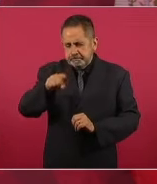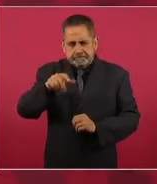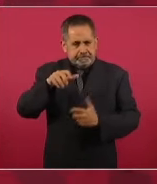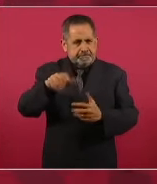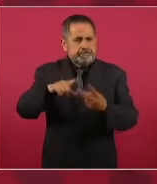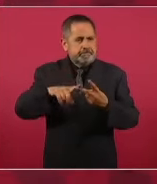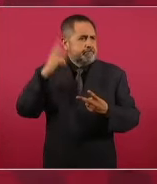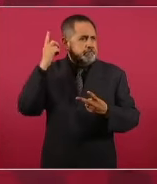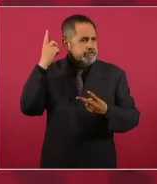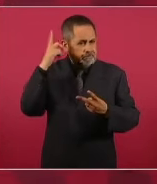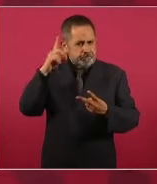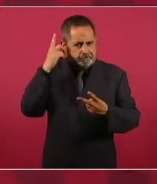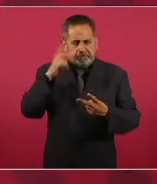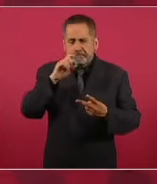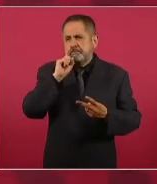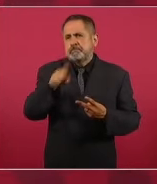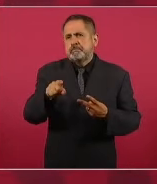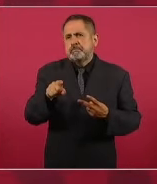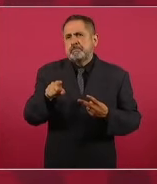de Durango,